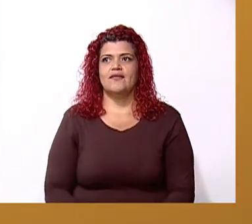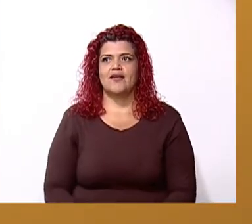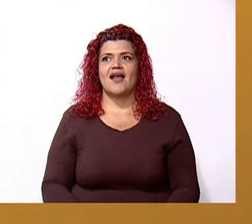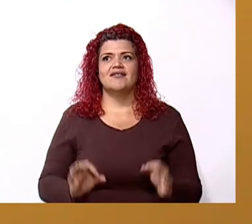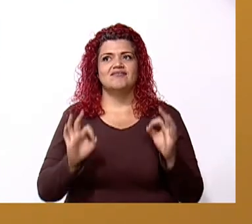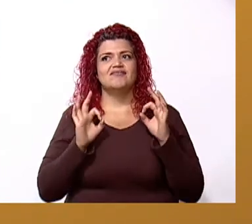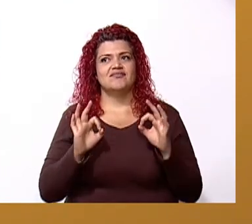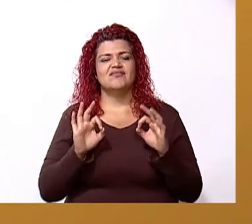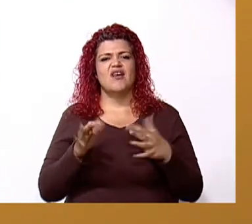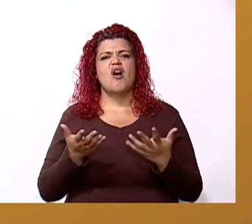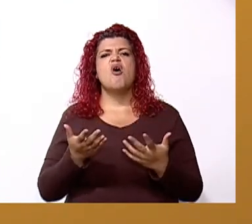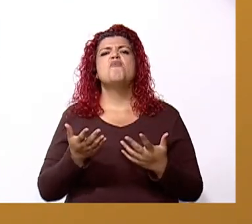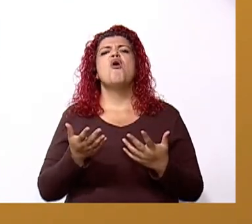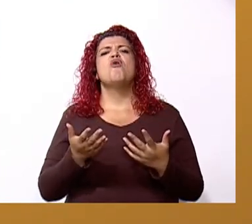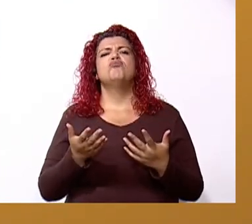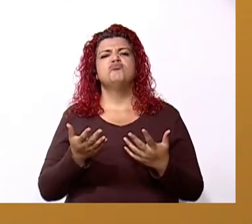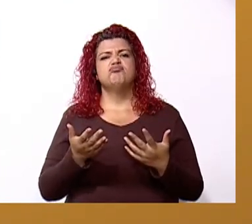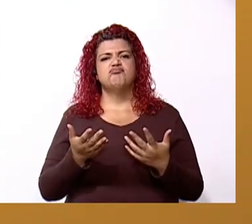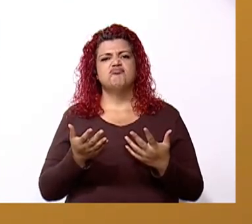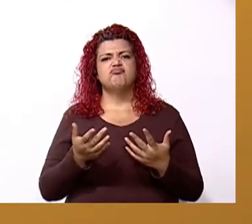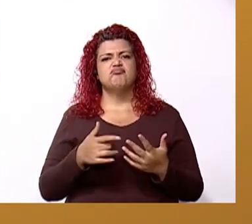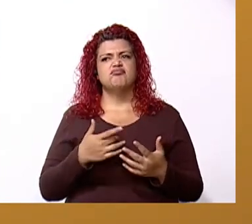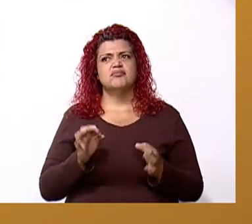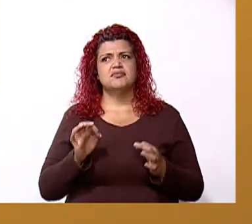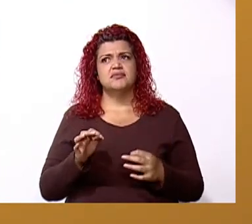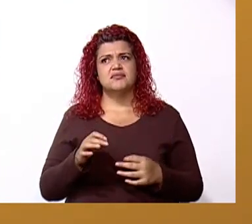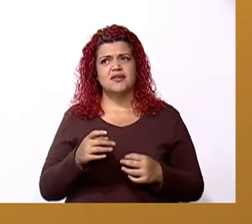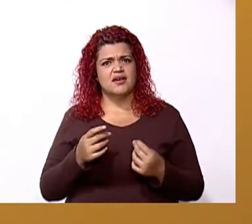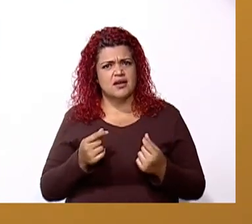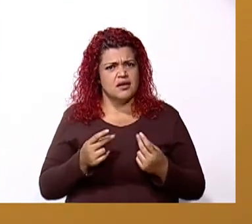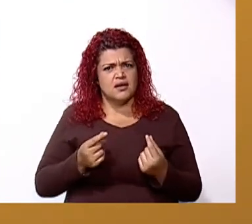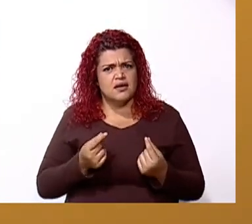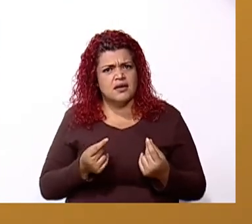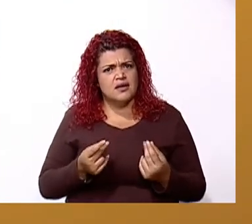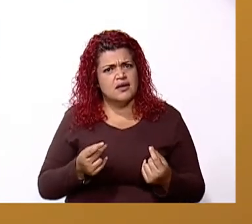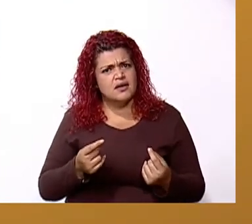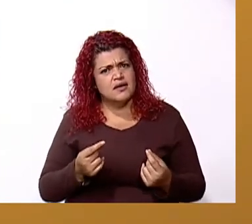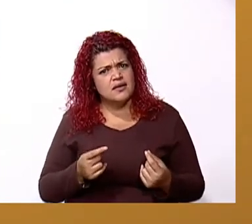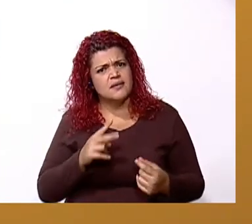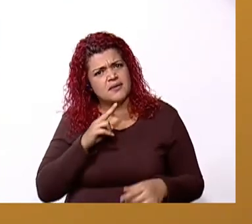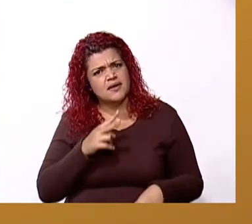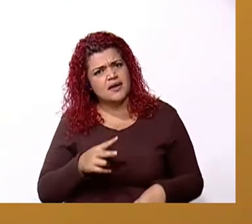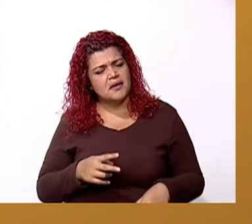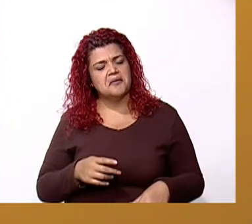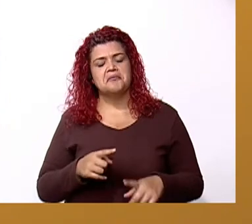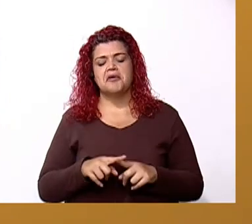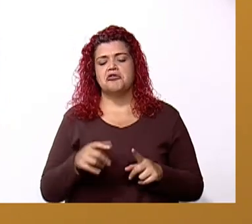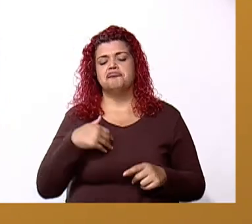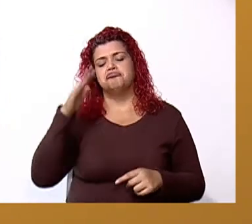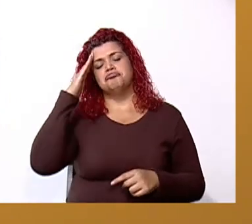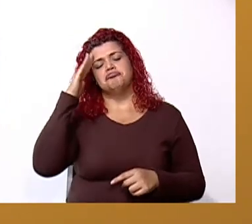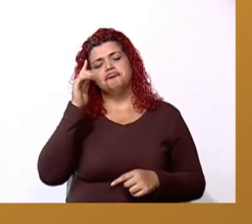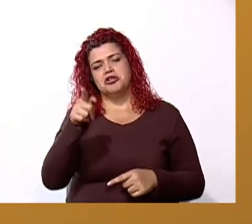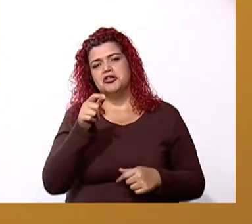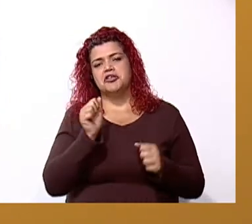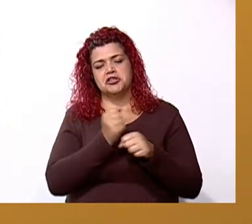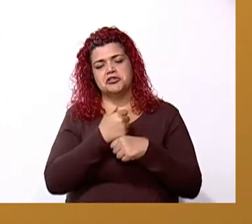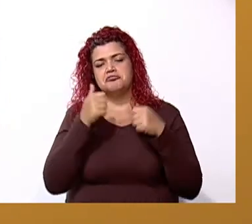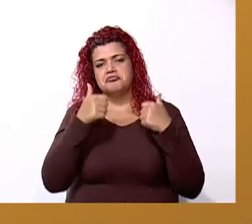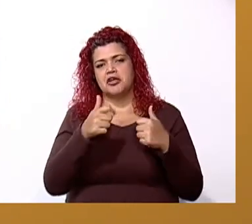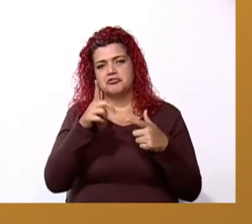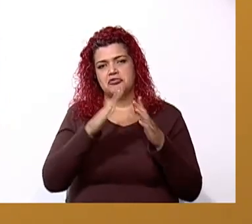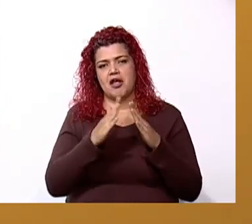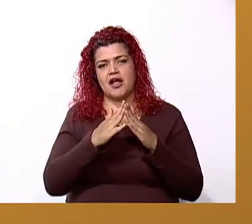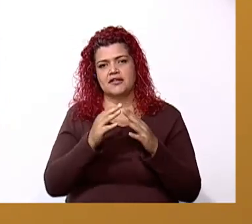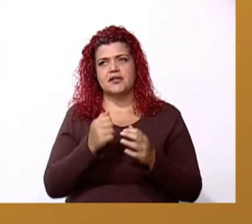Muy bien, ¿cómo le están haciendo? Estaba así como que muy apuradillo, ¿verdad? Pero yo sé que lo están haciendo muy bien desde